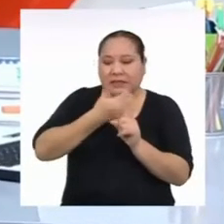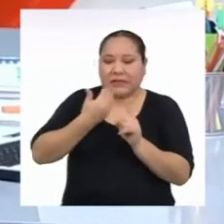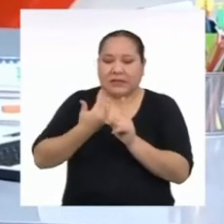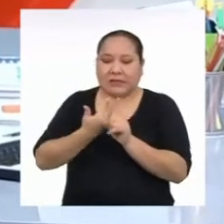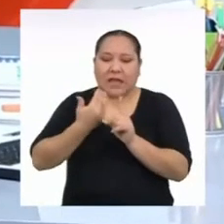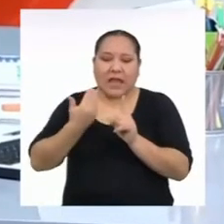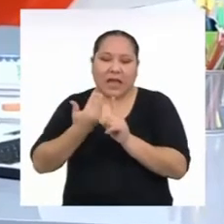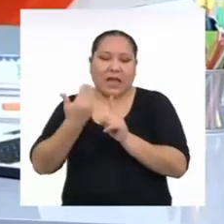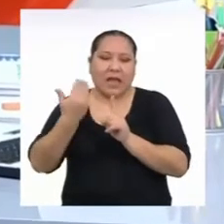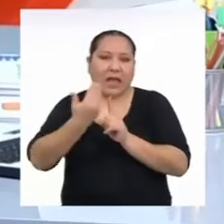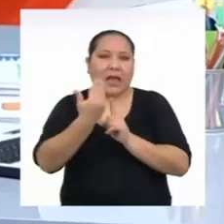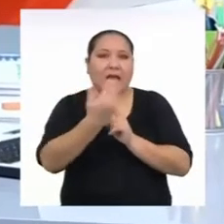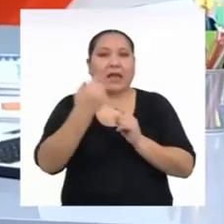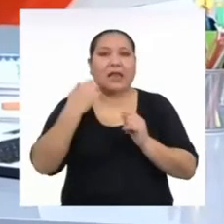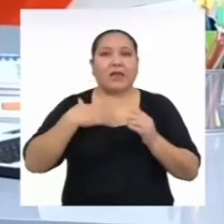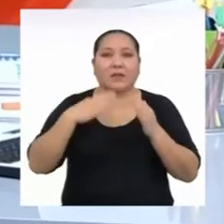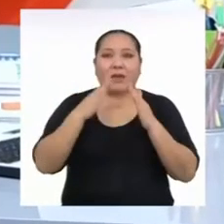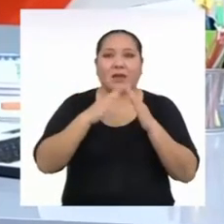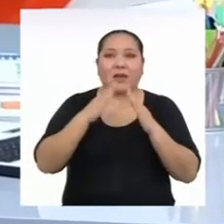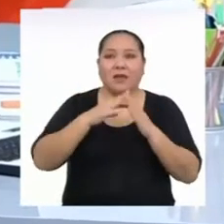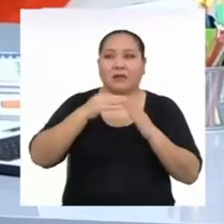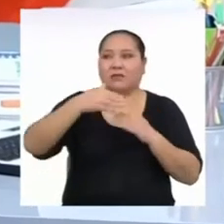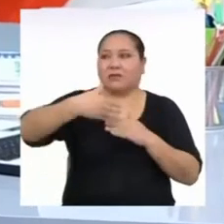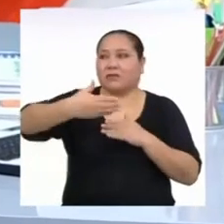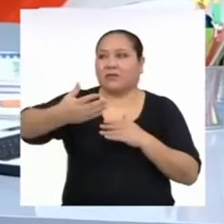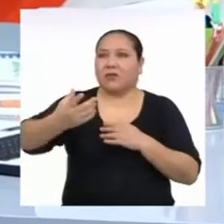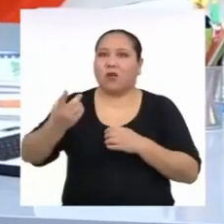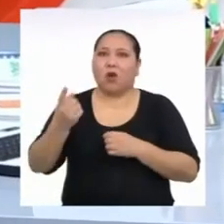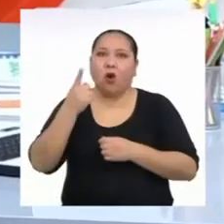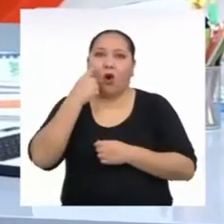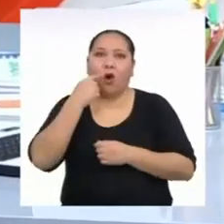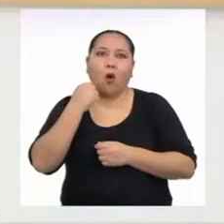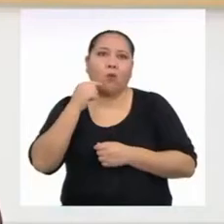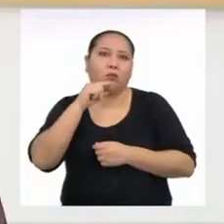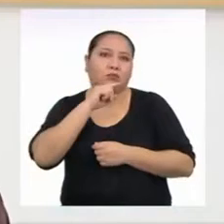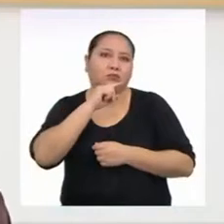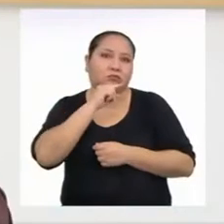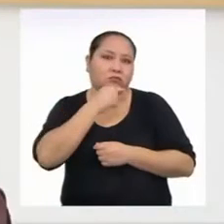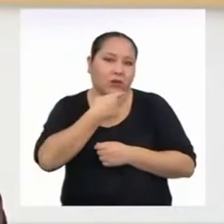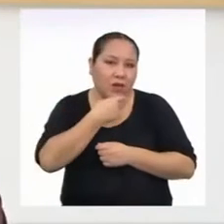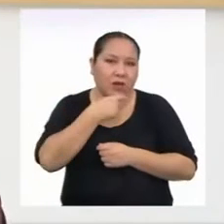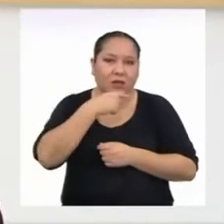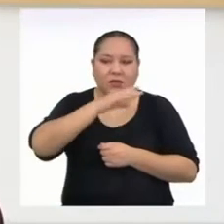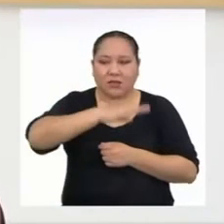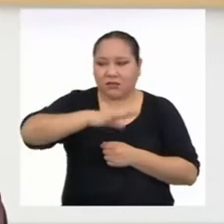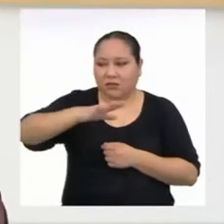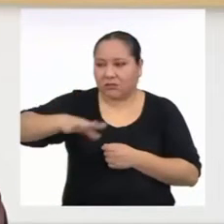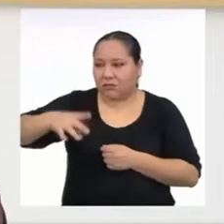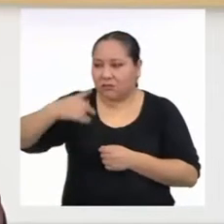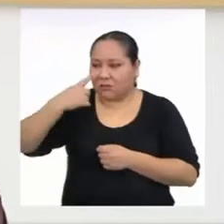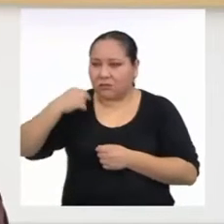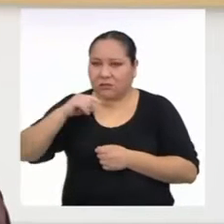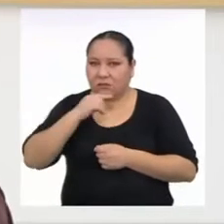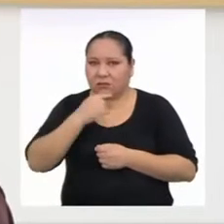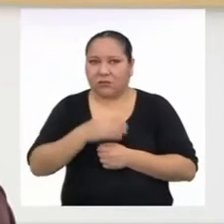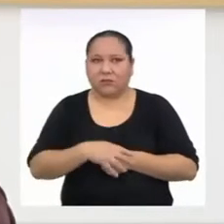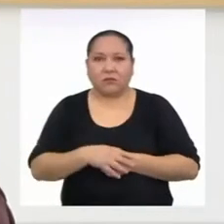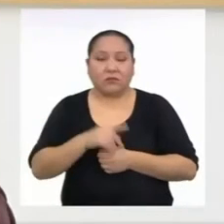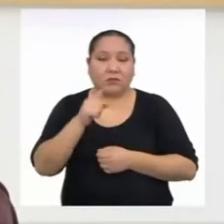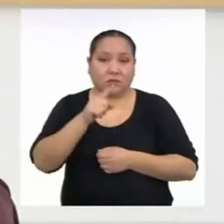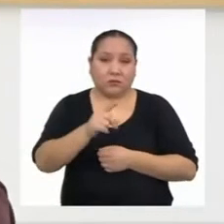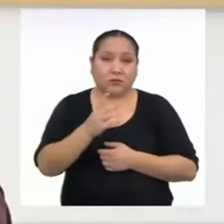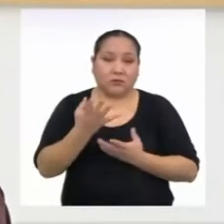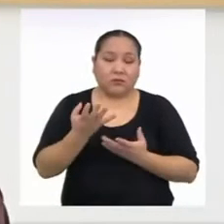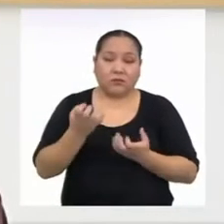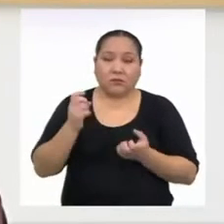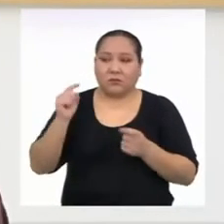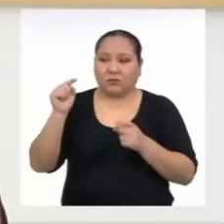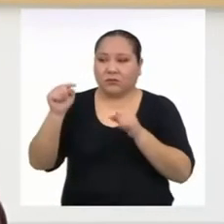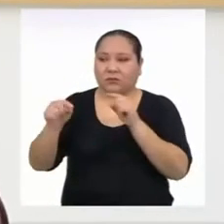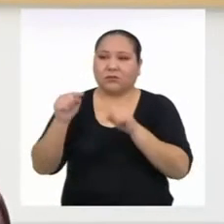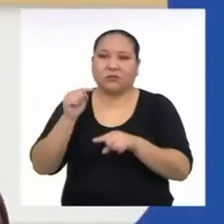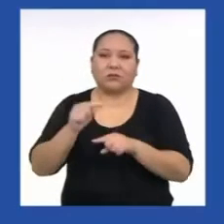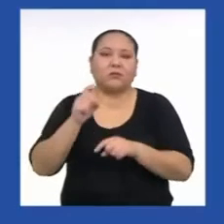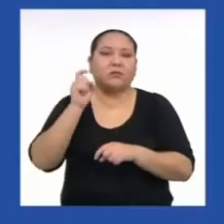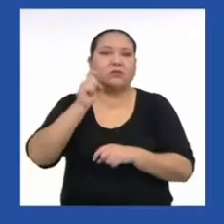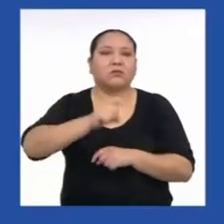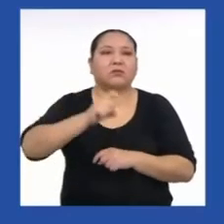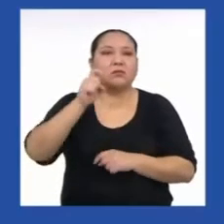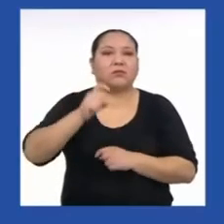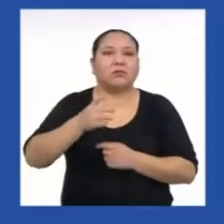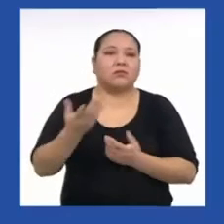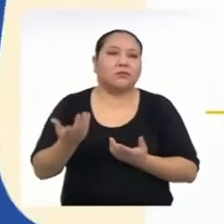casa, incluyendo hombres, mujeres, niñas y niños. Mira, si quieres aplicar este tipo de muestreo, entonces